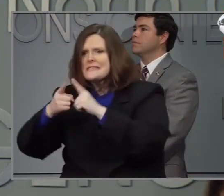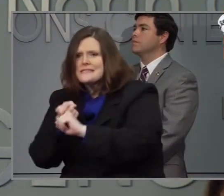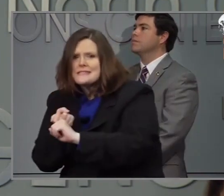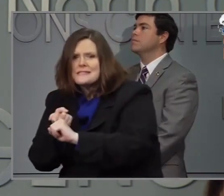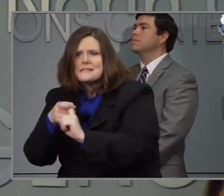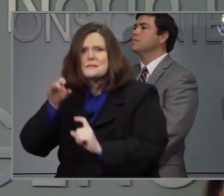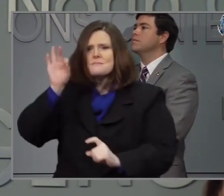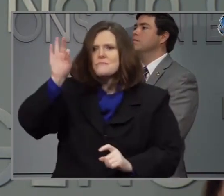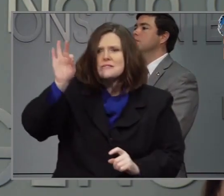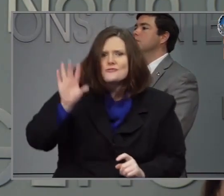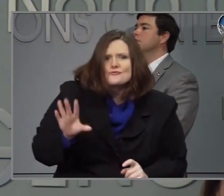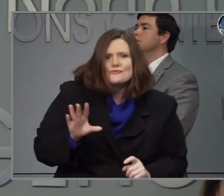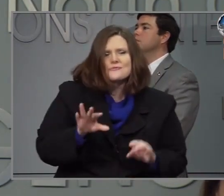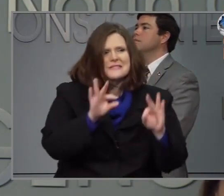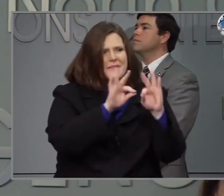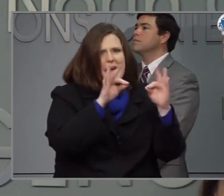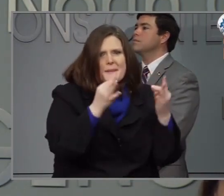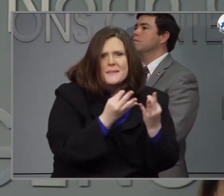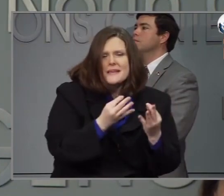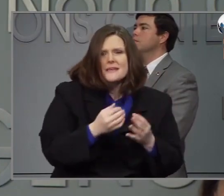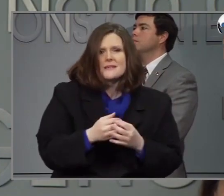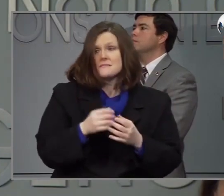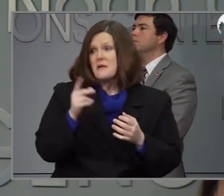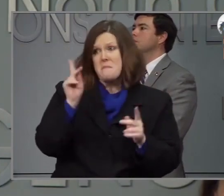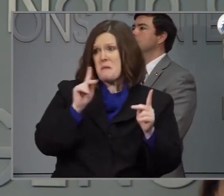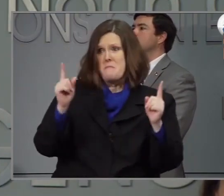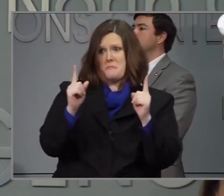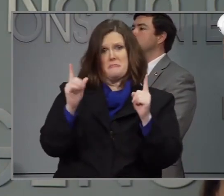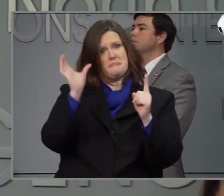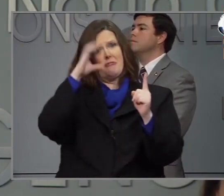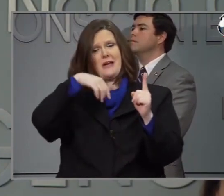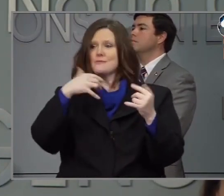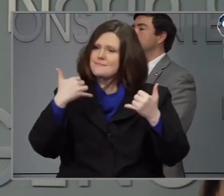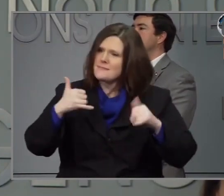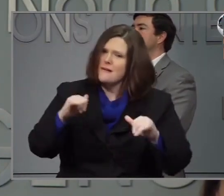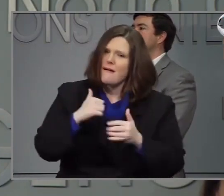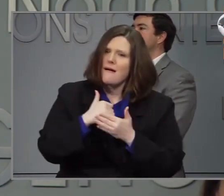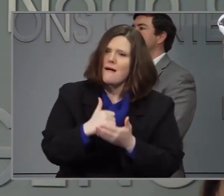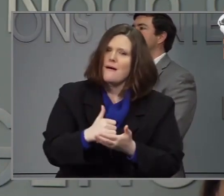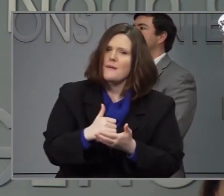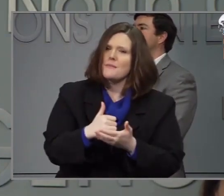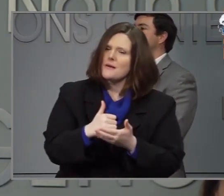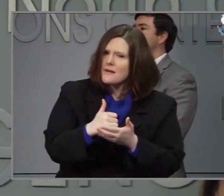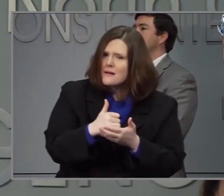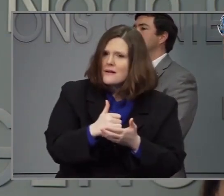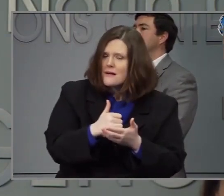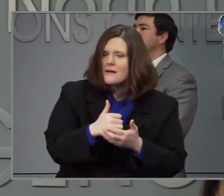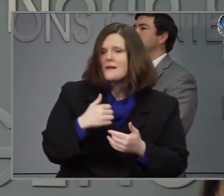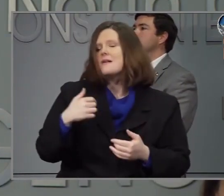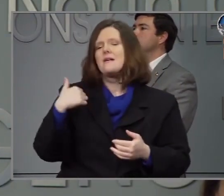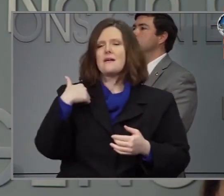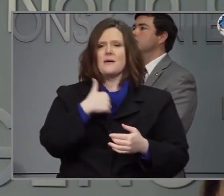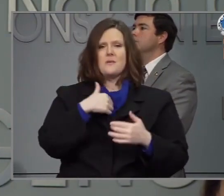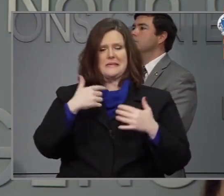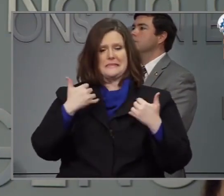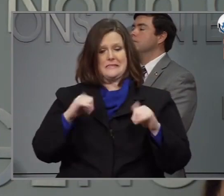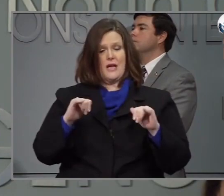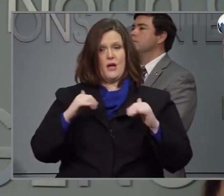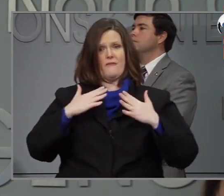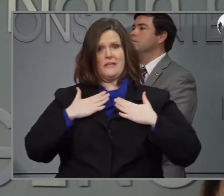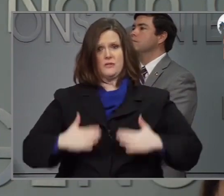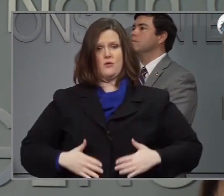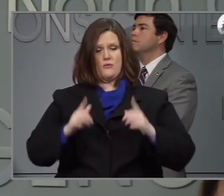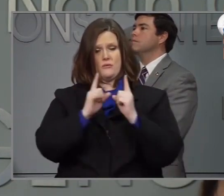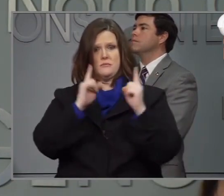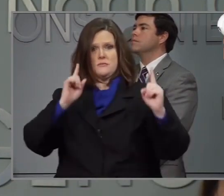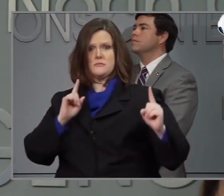pastores familiares e incluso gente que no se conoce aunque estamos